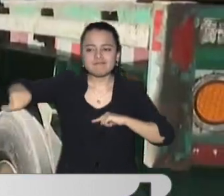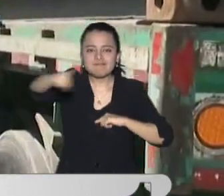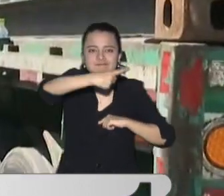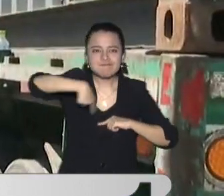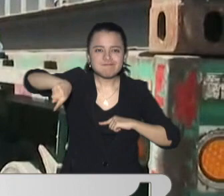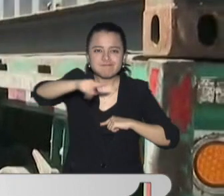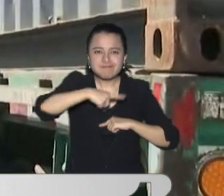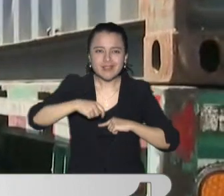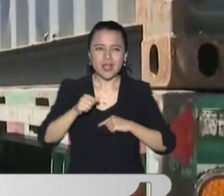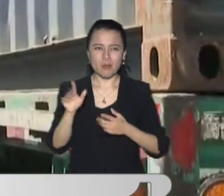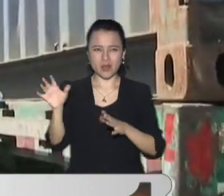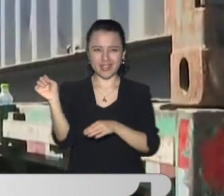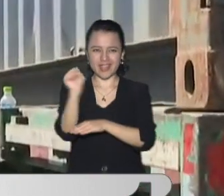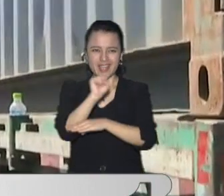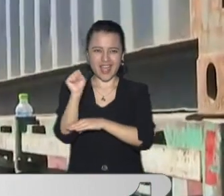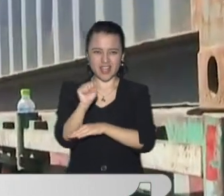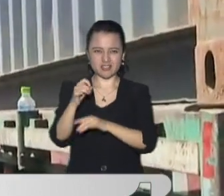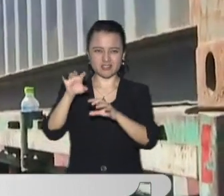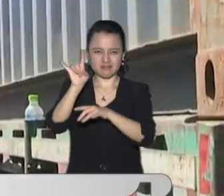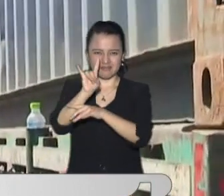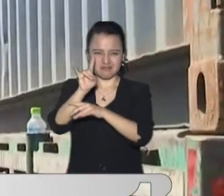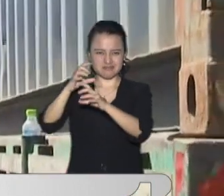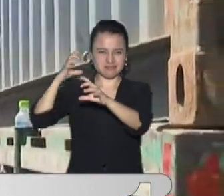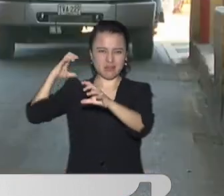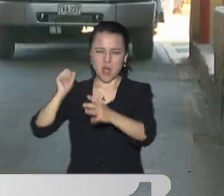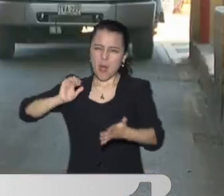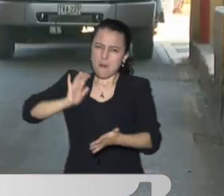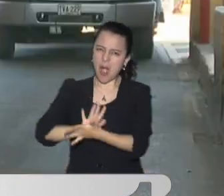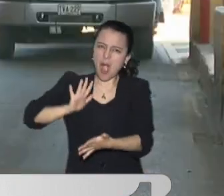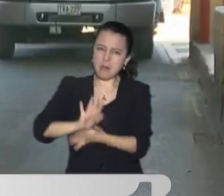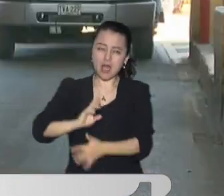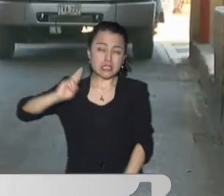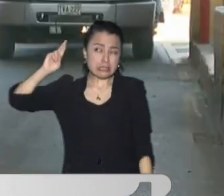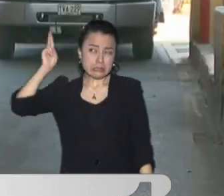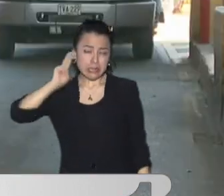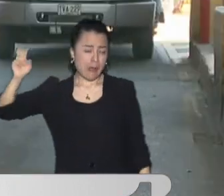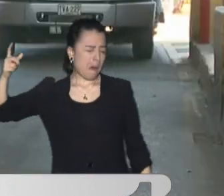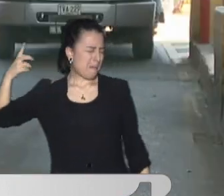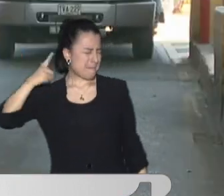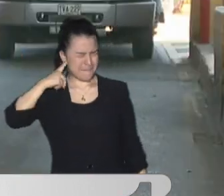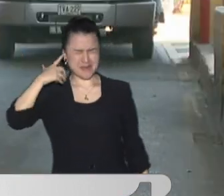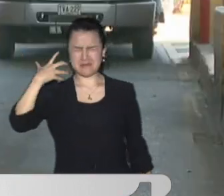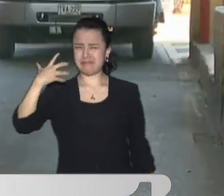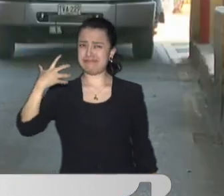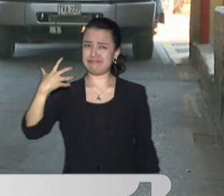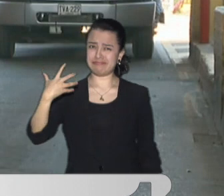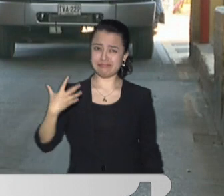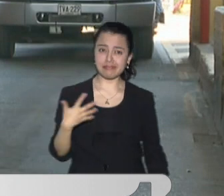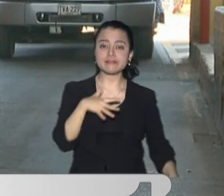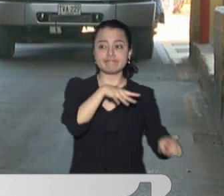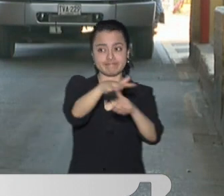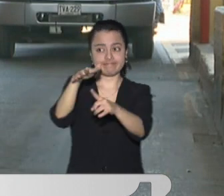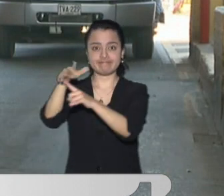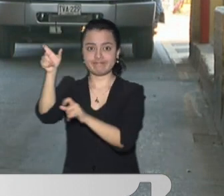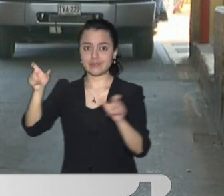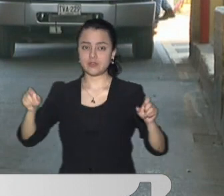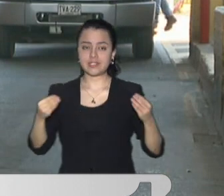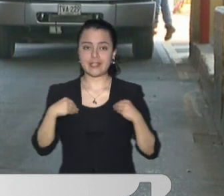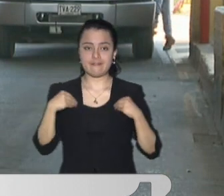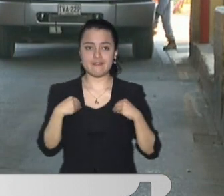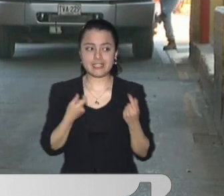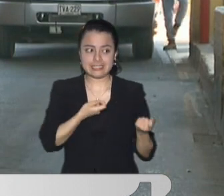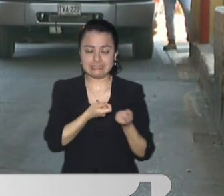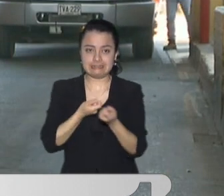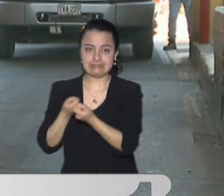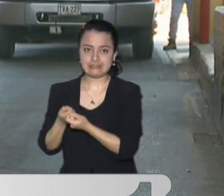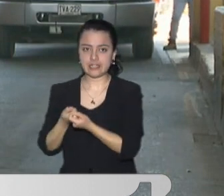que generan los pitos de los vehículos pesados. En las últimas horas, el juzgado cuarto también declaró improcedente una tutela